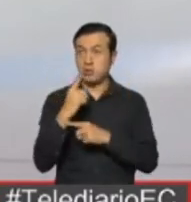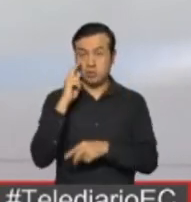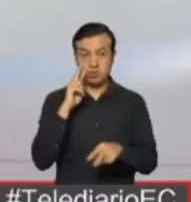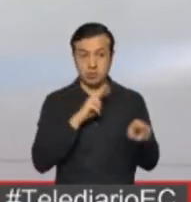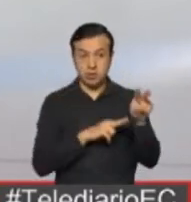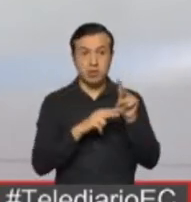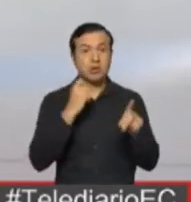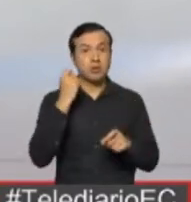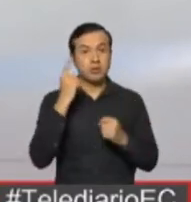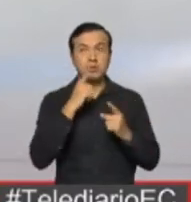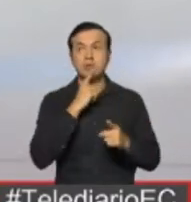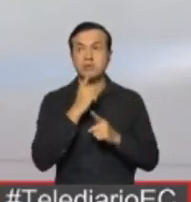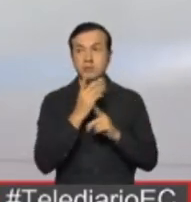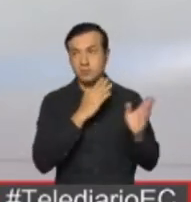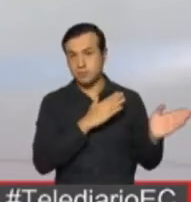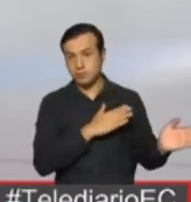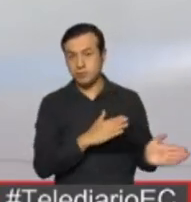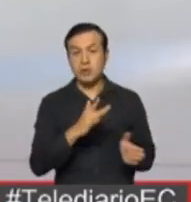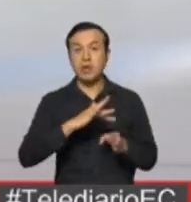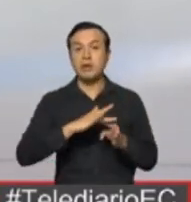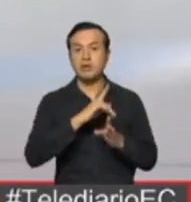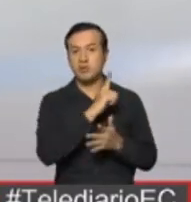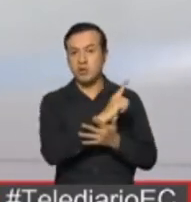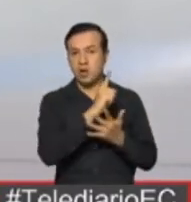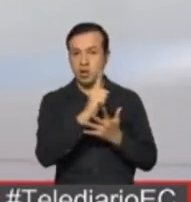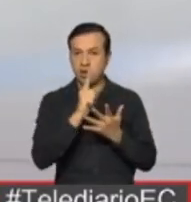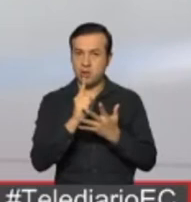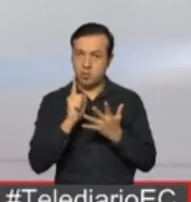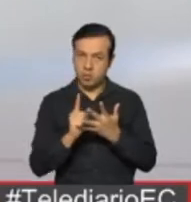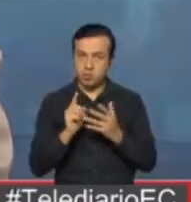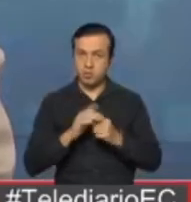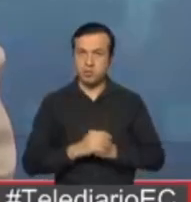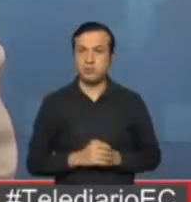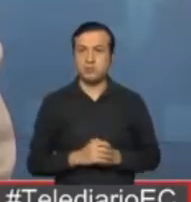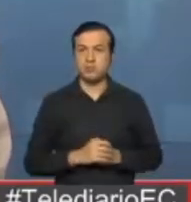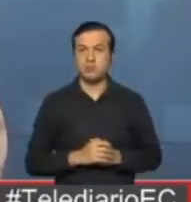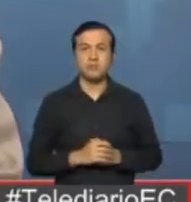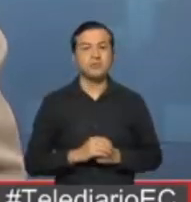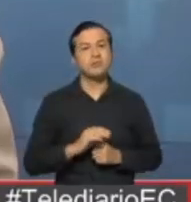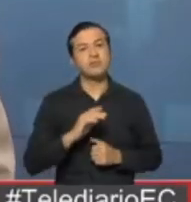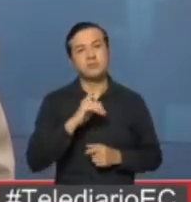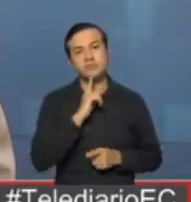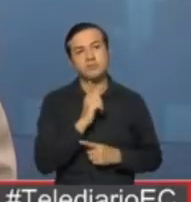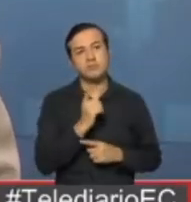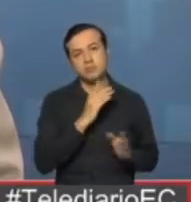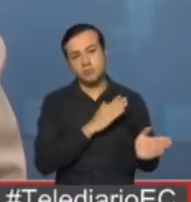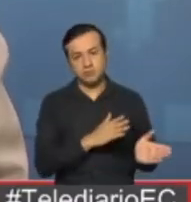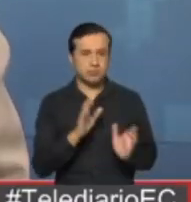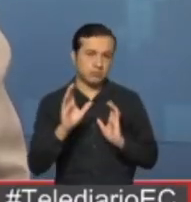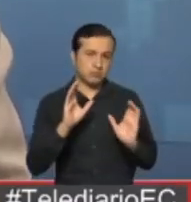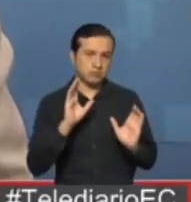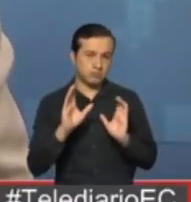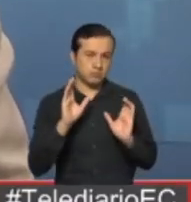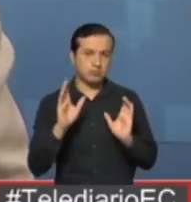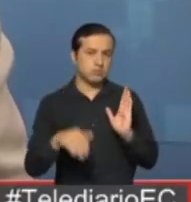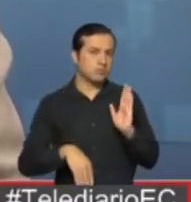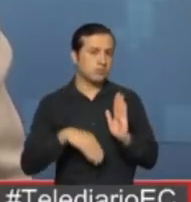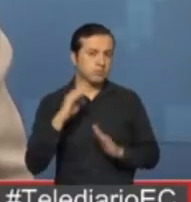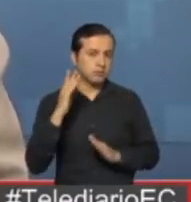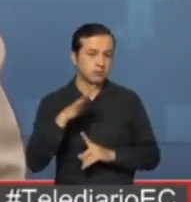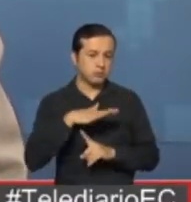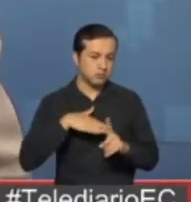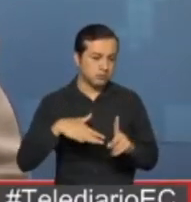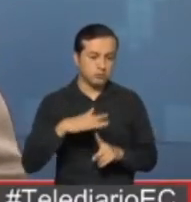esta manera catalogarse el riesgo en cada paciente tenía un poco en función de lo que hemos conversado cuál es la